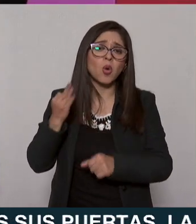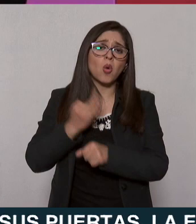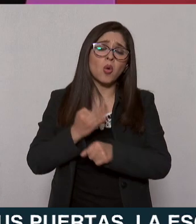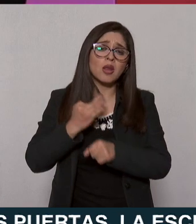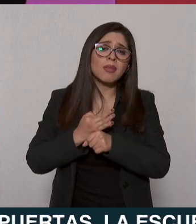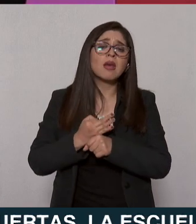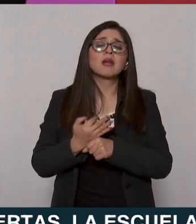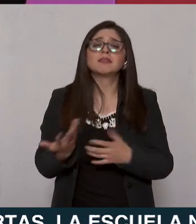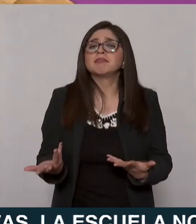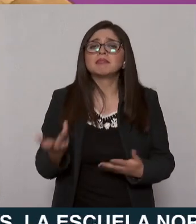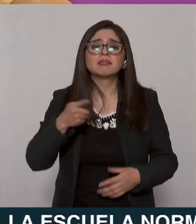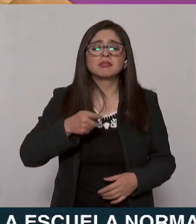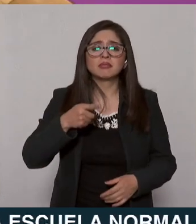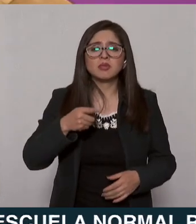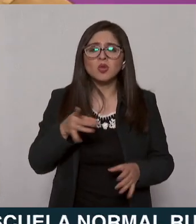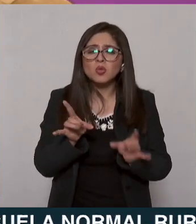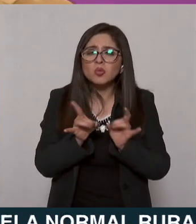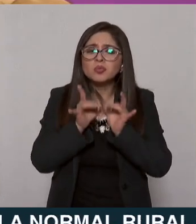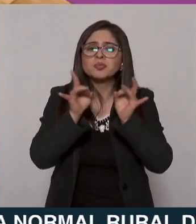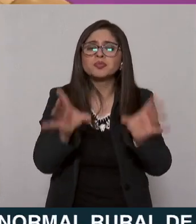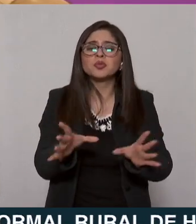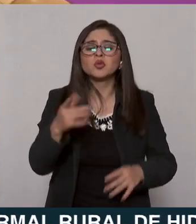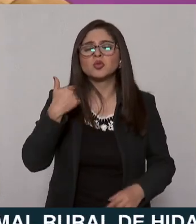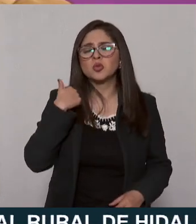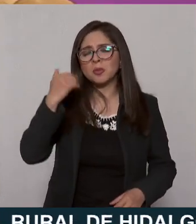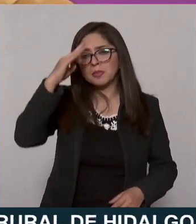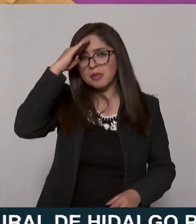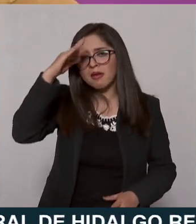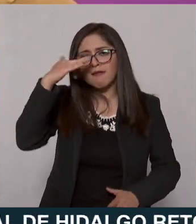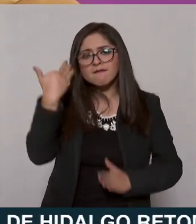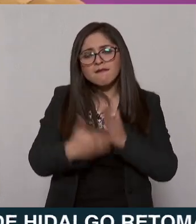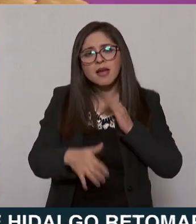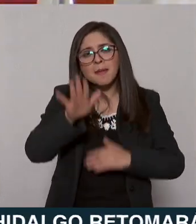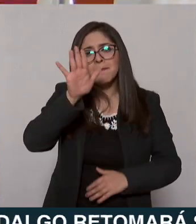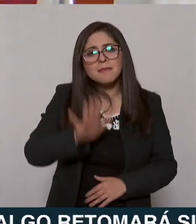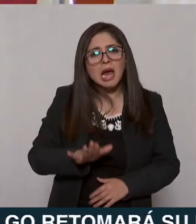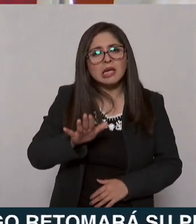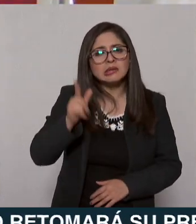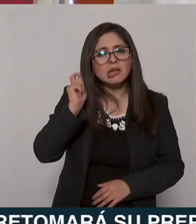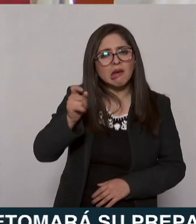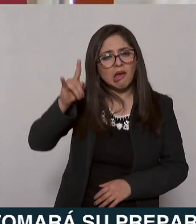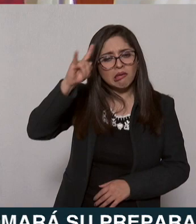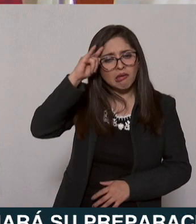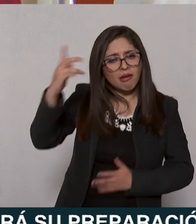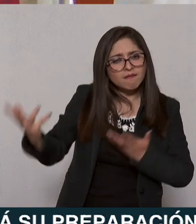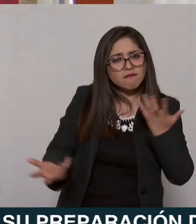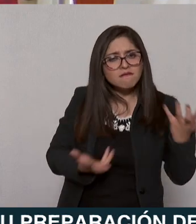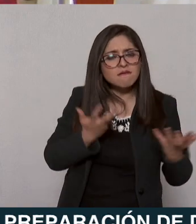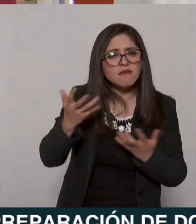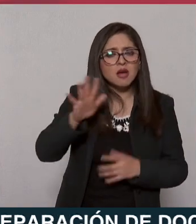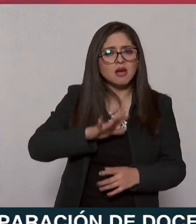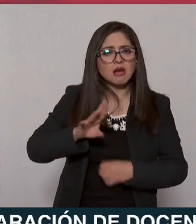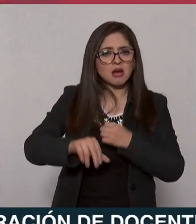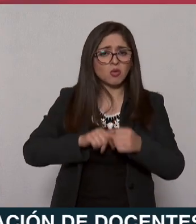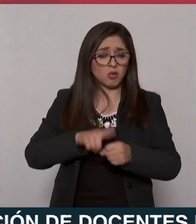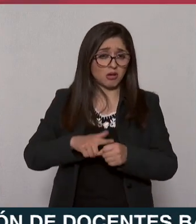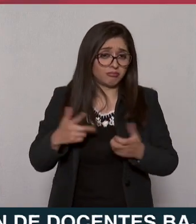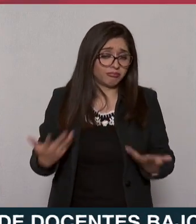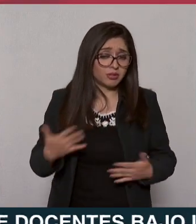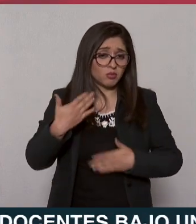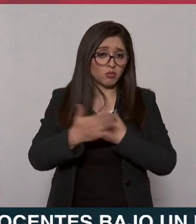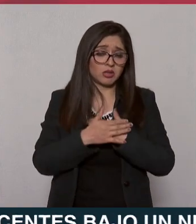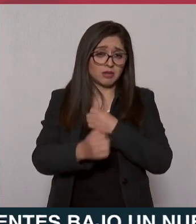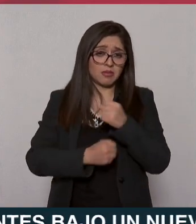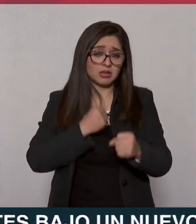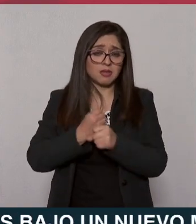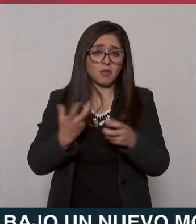frente a situaciones en las que yo le he llamado infiernos ambientales. Dio a conocer que la siguiente semana se reunirá con el